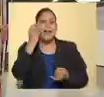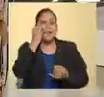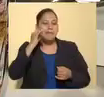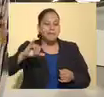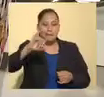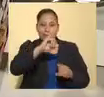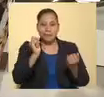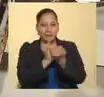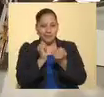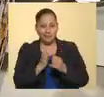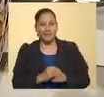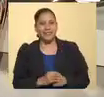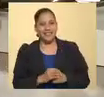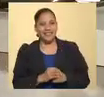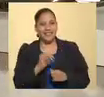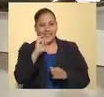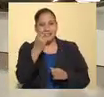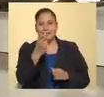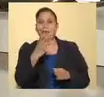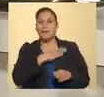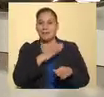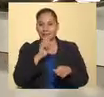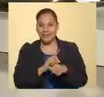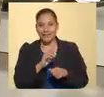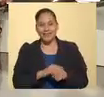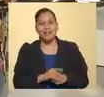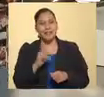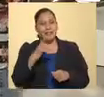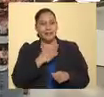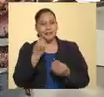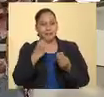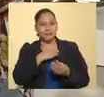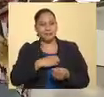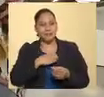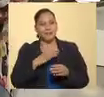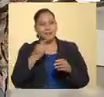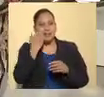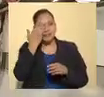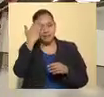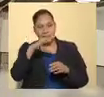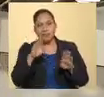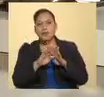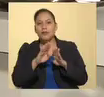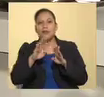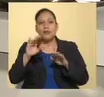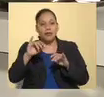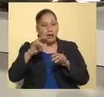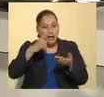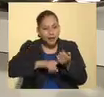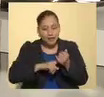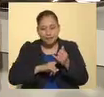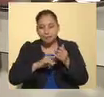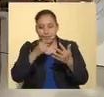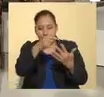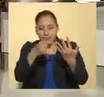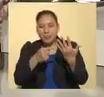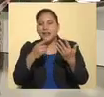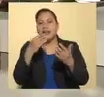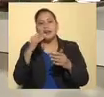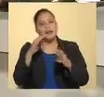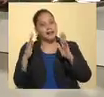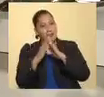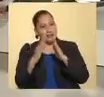Brenda. Muy buenos días. Pues bien contenta aquí de que ya sepan cuáles son los ingredientes que no pueden faltar en Nunca. El hogar para